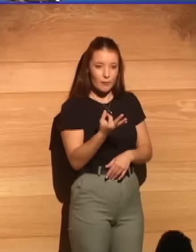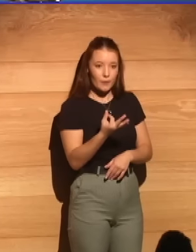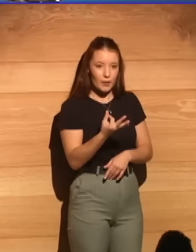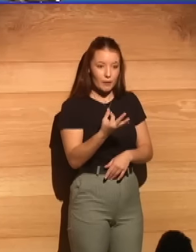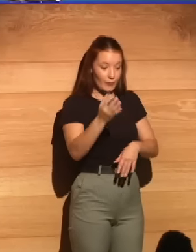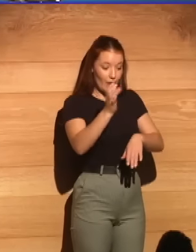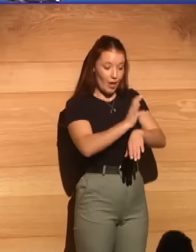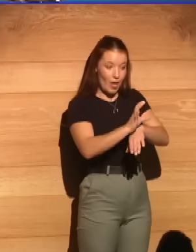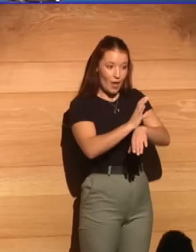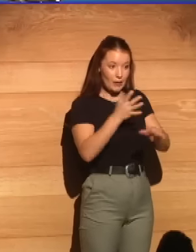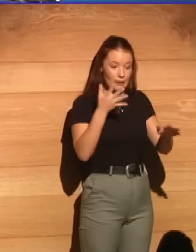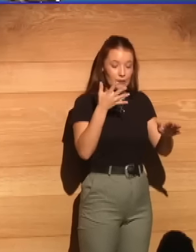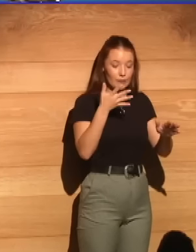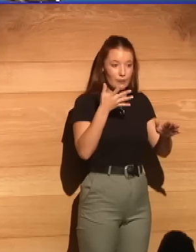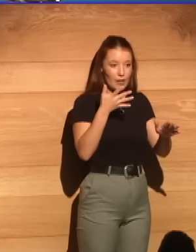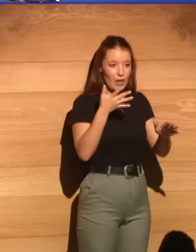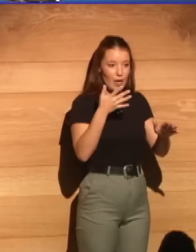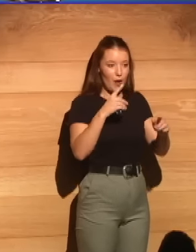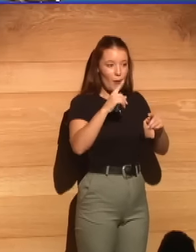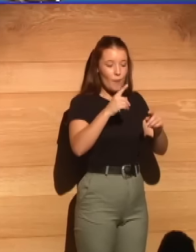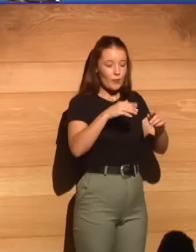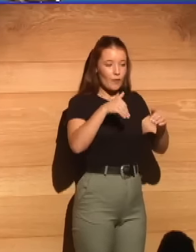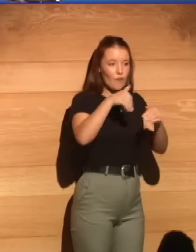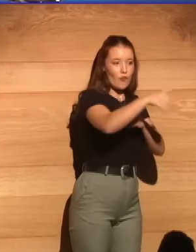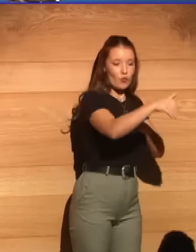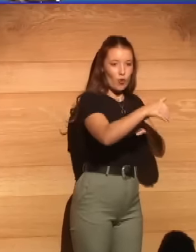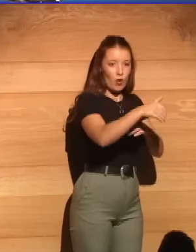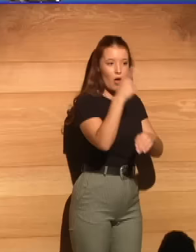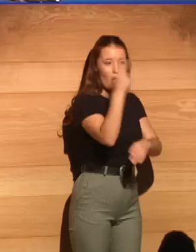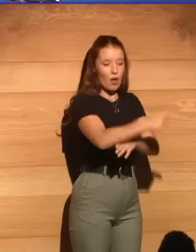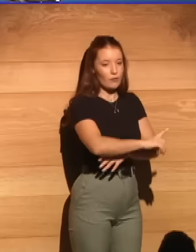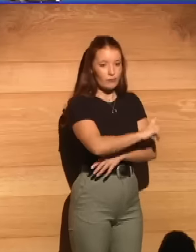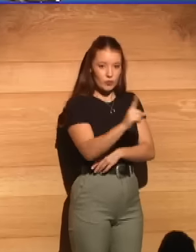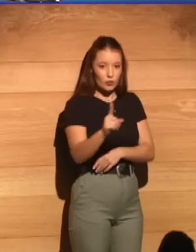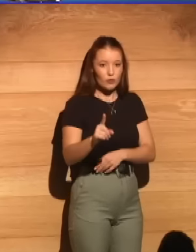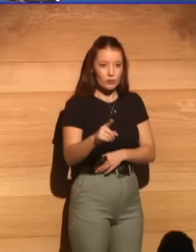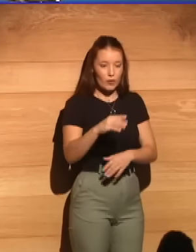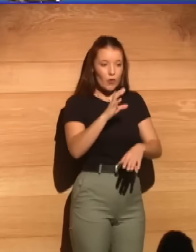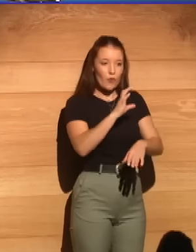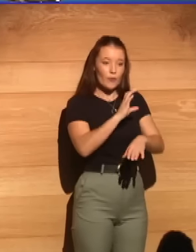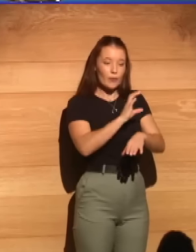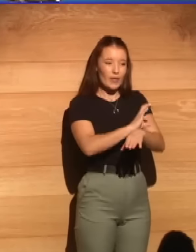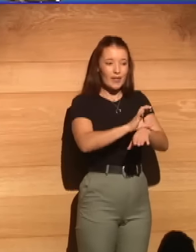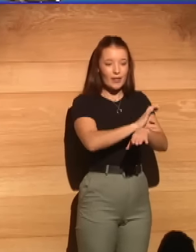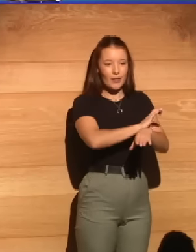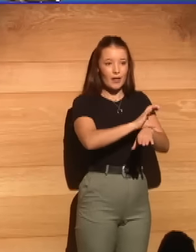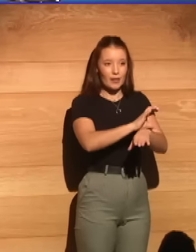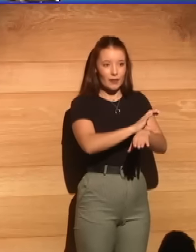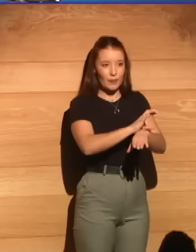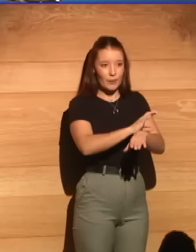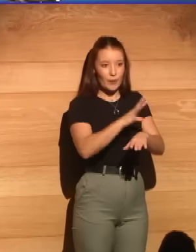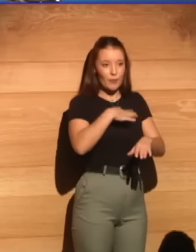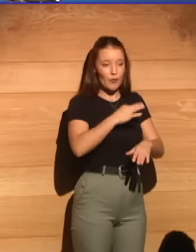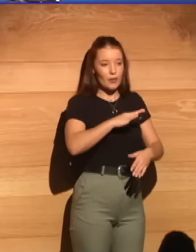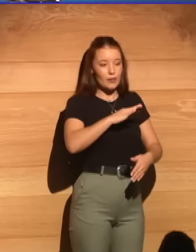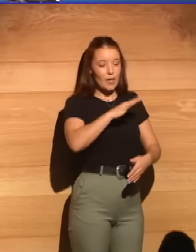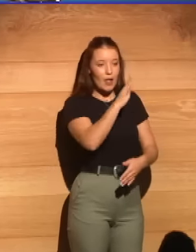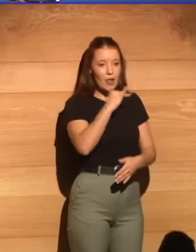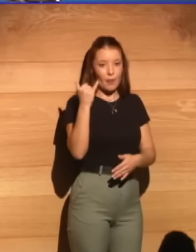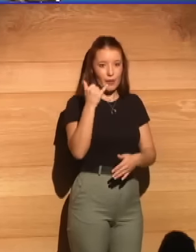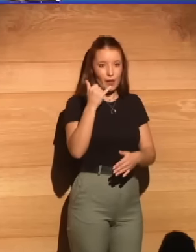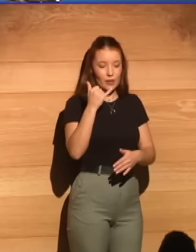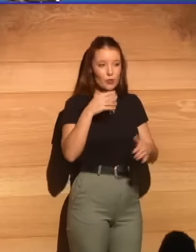carrera no te va a marcar tu profesión de futuro. La carrera es una oportunidad para generar o desarrollar una serie de habilidades. Los que venimos de